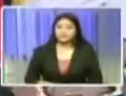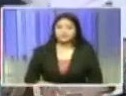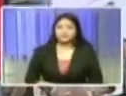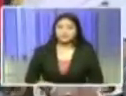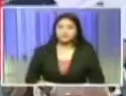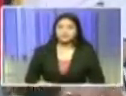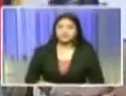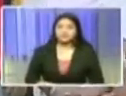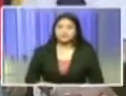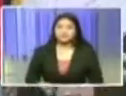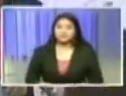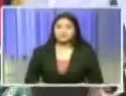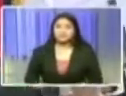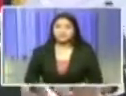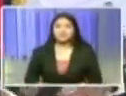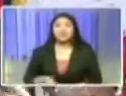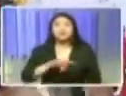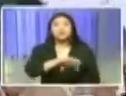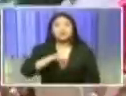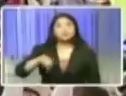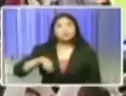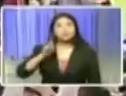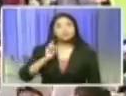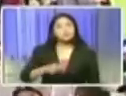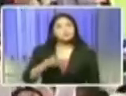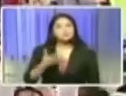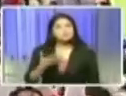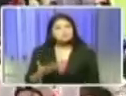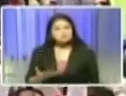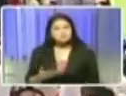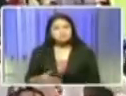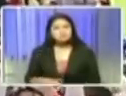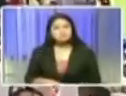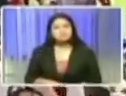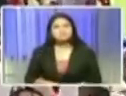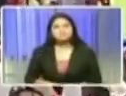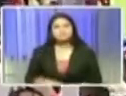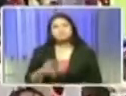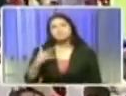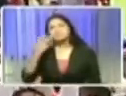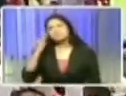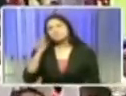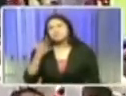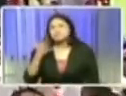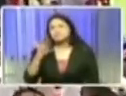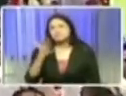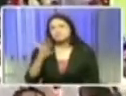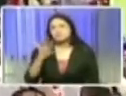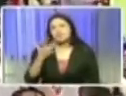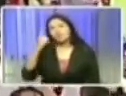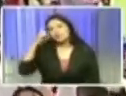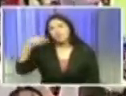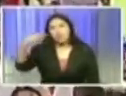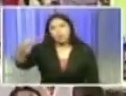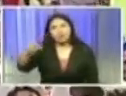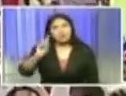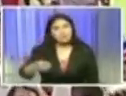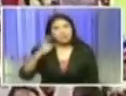Ahora, nosotros debemos tener, yo diría sin exagerar, casi diariamente,